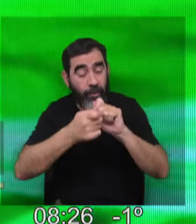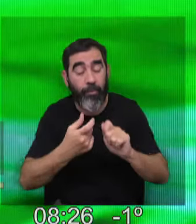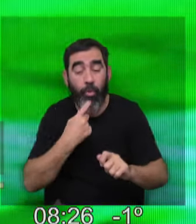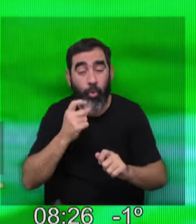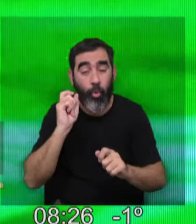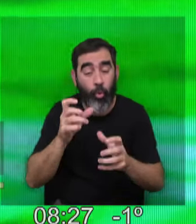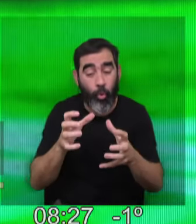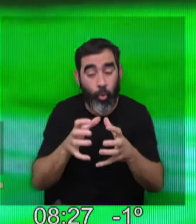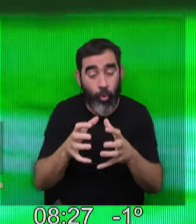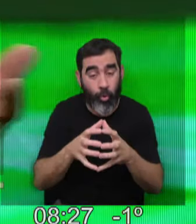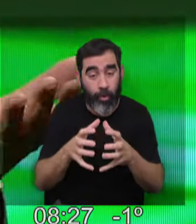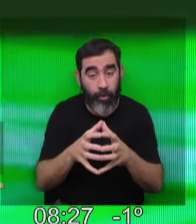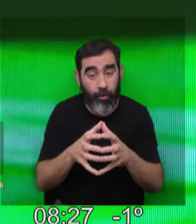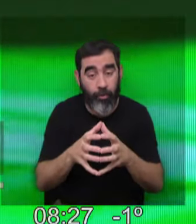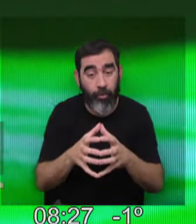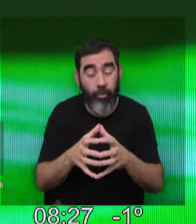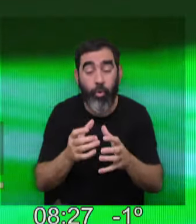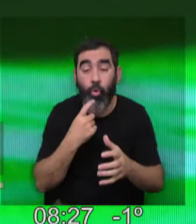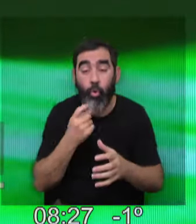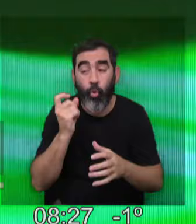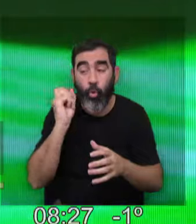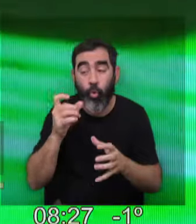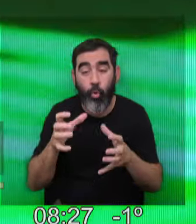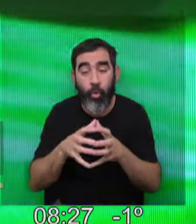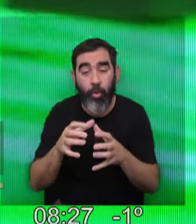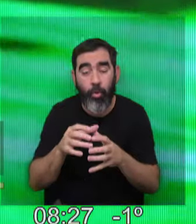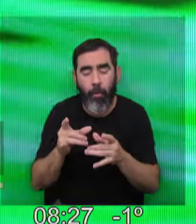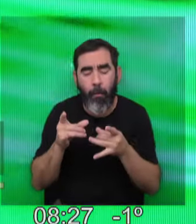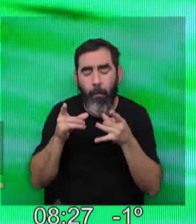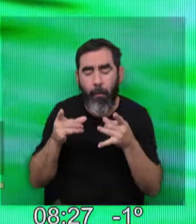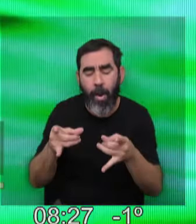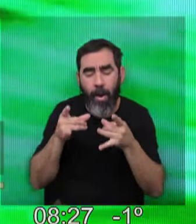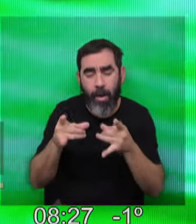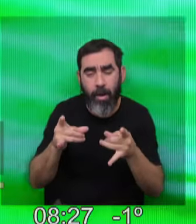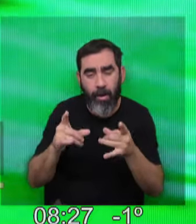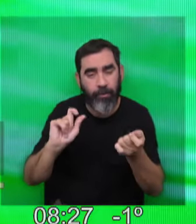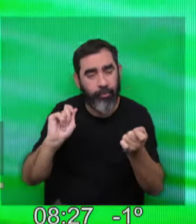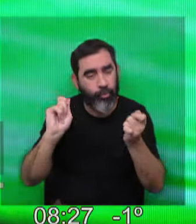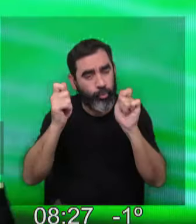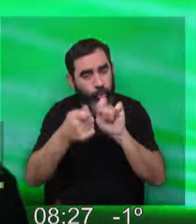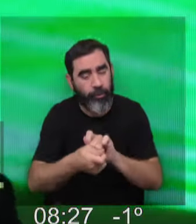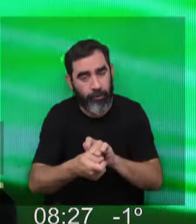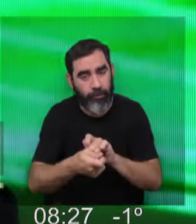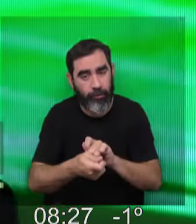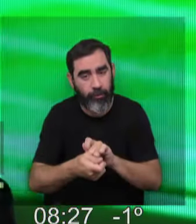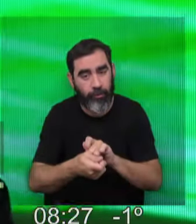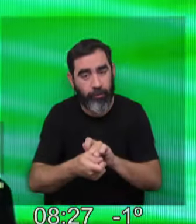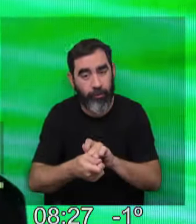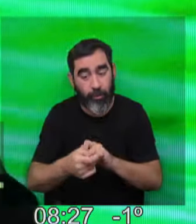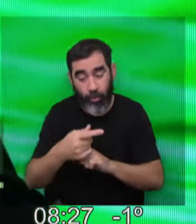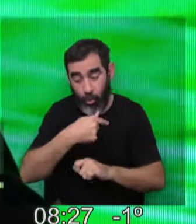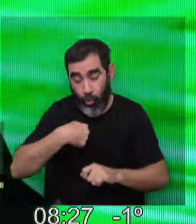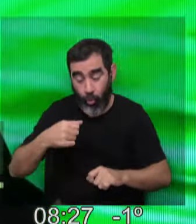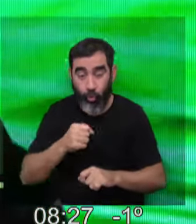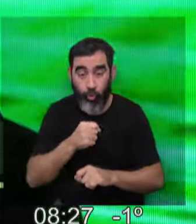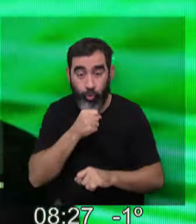partido. El Partido Colorado ha tenido mala suerte en el recambio. Nuestra